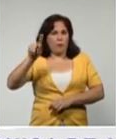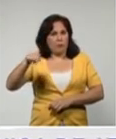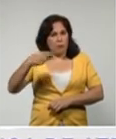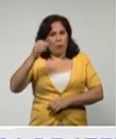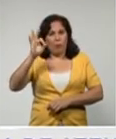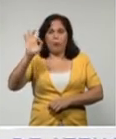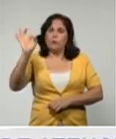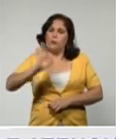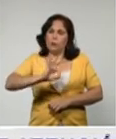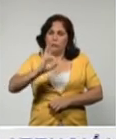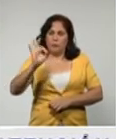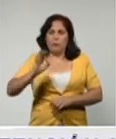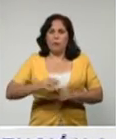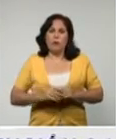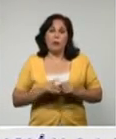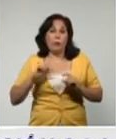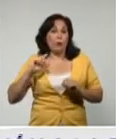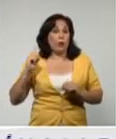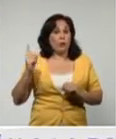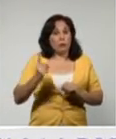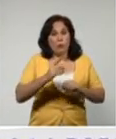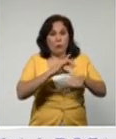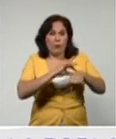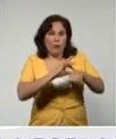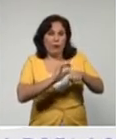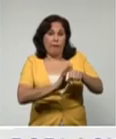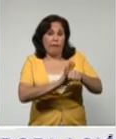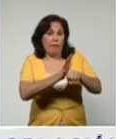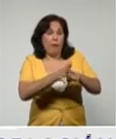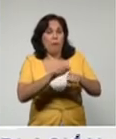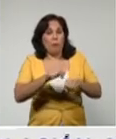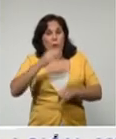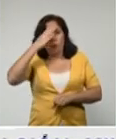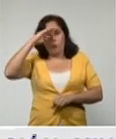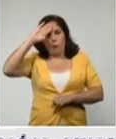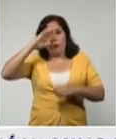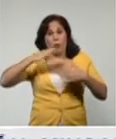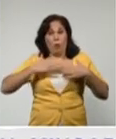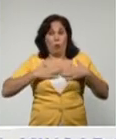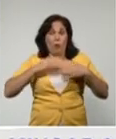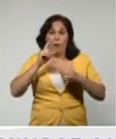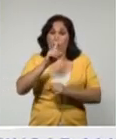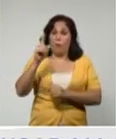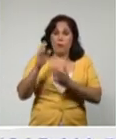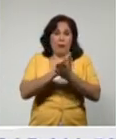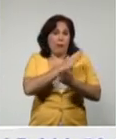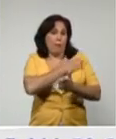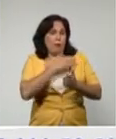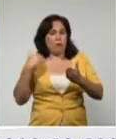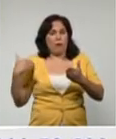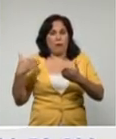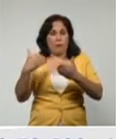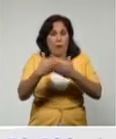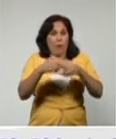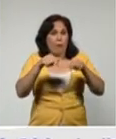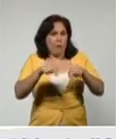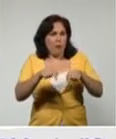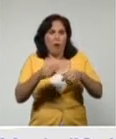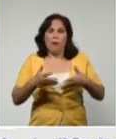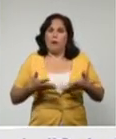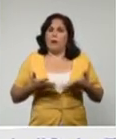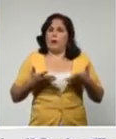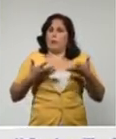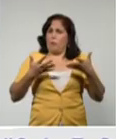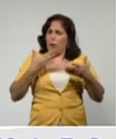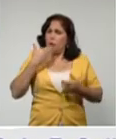82,8% de todos los pacientes que han tenido COVID en nuestro país. En estos momentos ya están recuperados de la